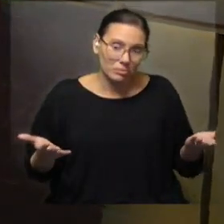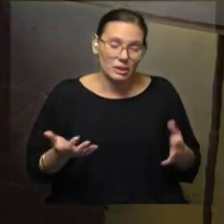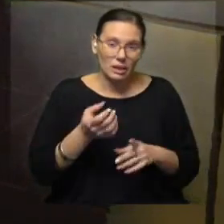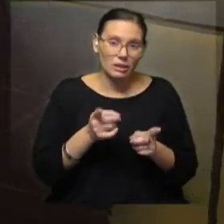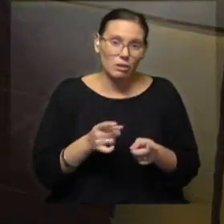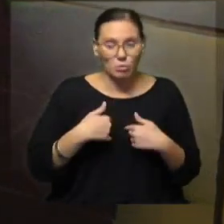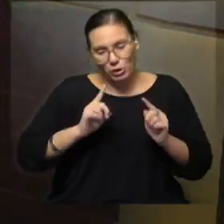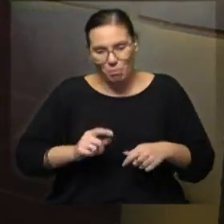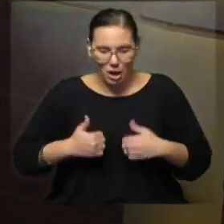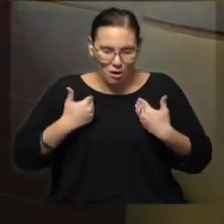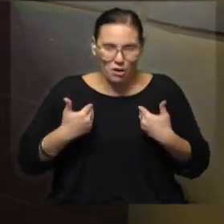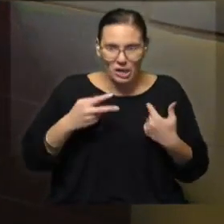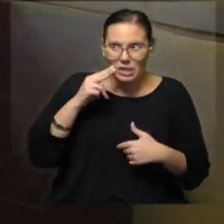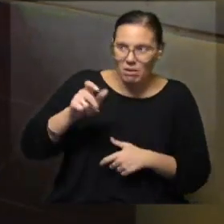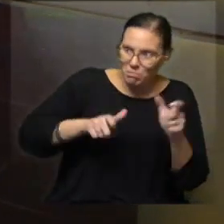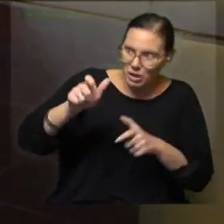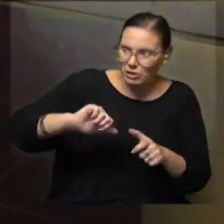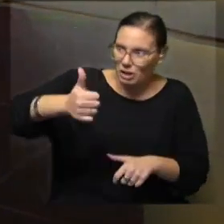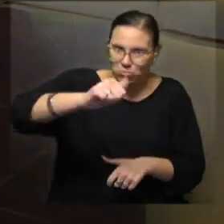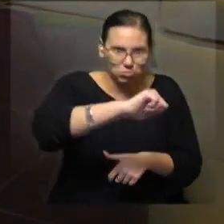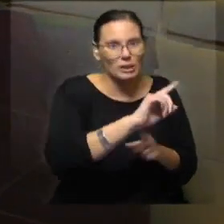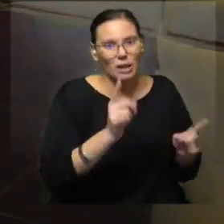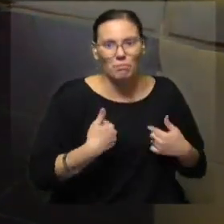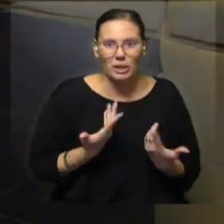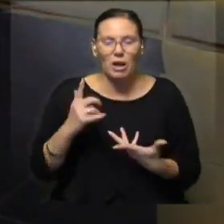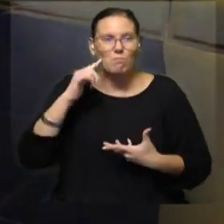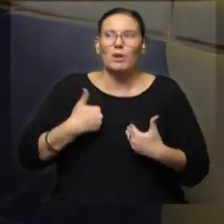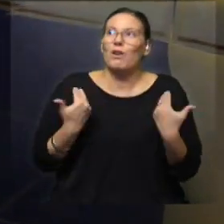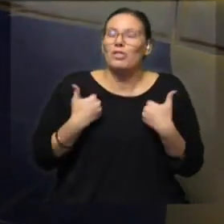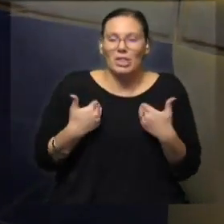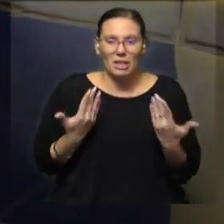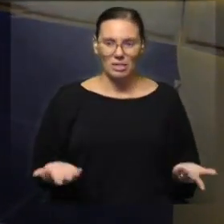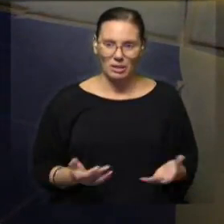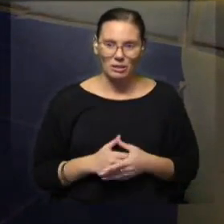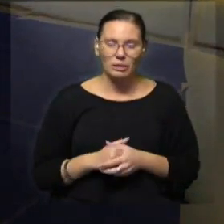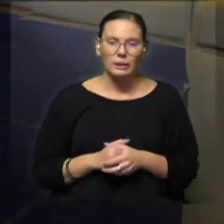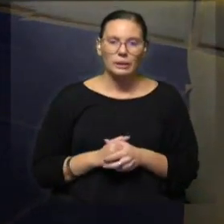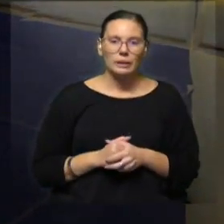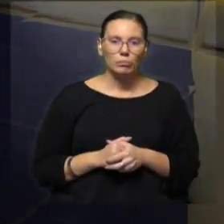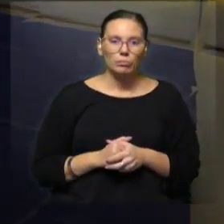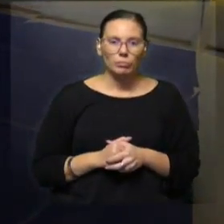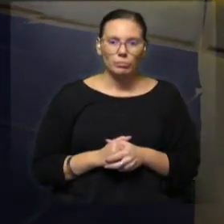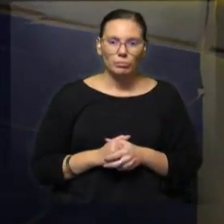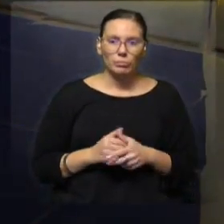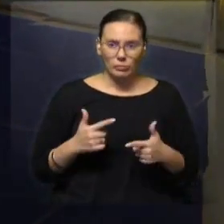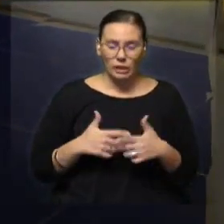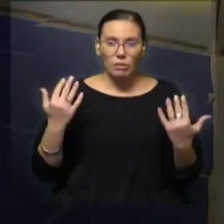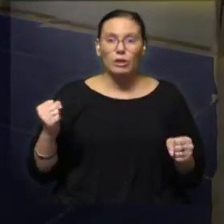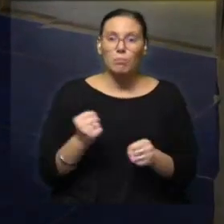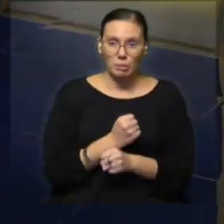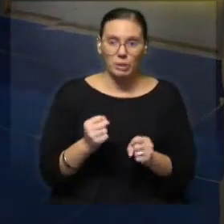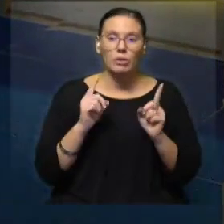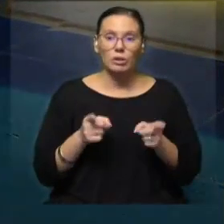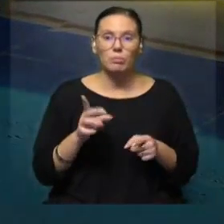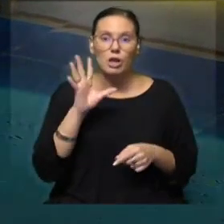bueno, vos también a su vez ves a los demás teniendo sus éxitos y te volvés loco de contento también. Total. Sí. El evento de premiación también fue